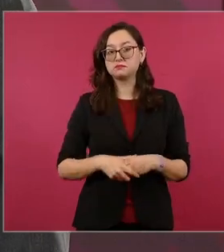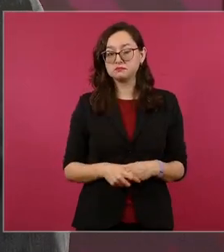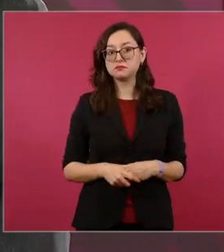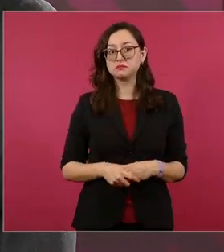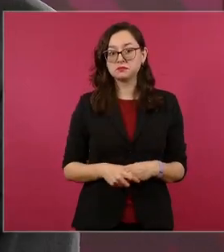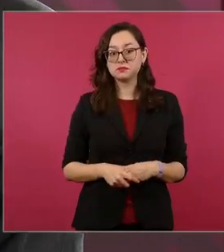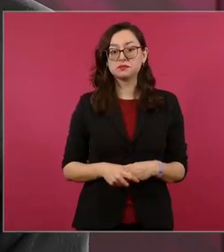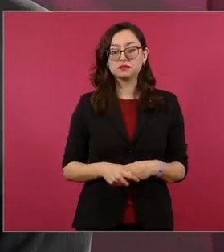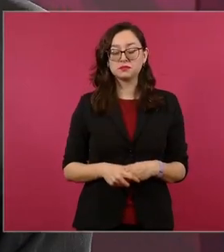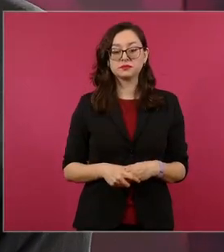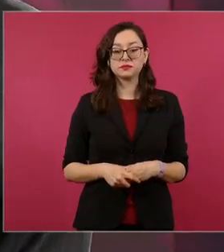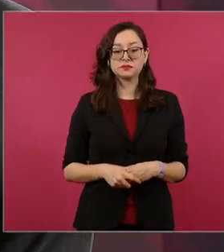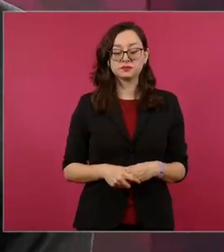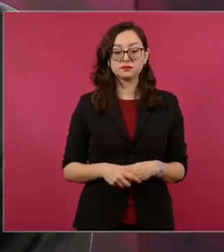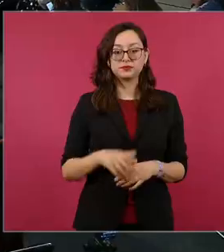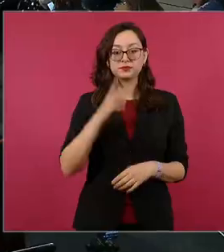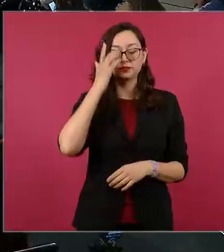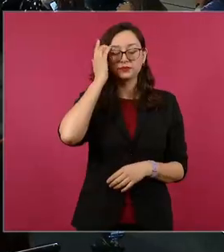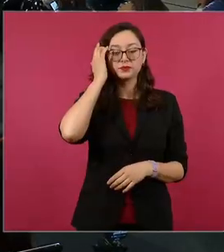Y de